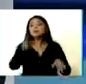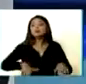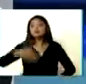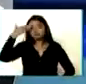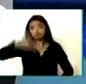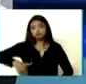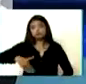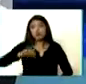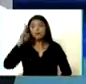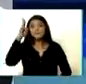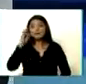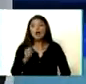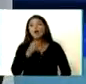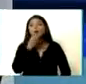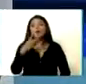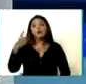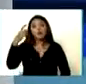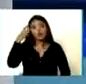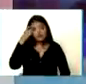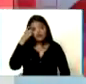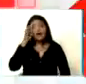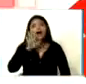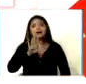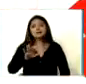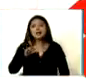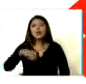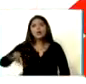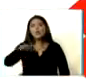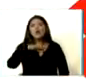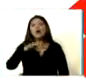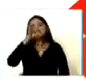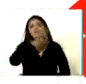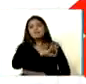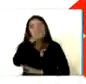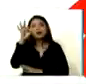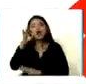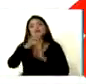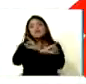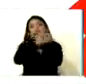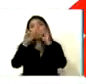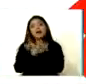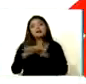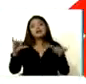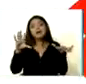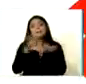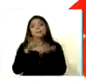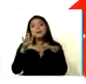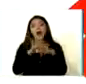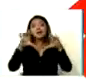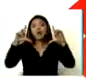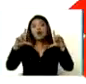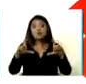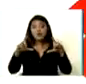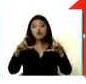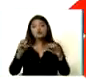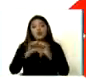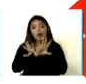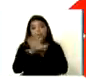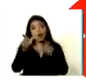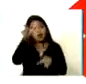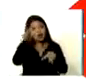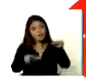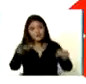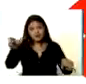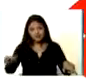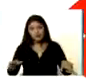de Petares. Buenos días, así amanece la ciudad socialista Lí Primera en Barquisimeto. Feliz martes, con una fotografía que adjuntan, por supuesto, la gente